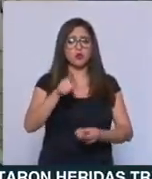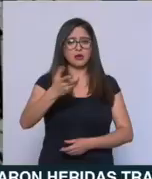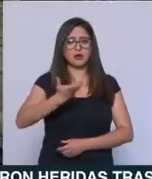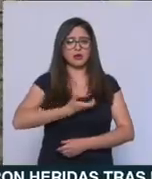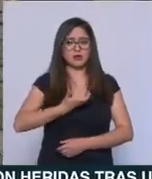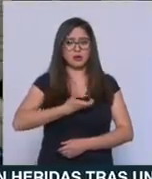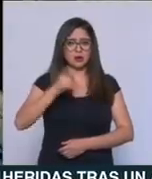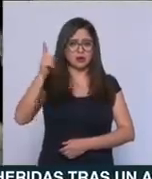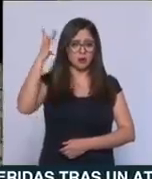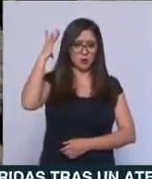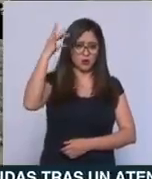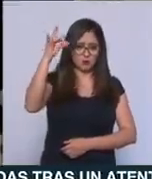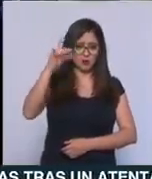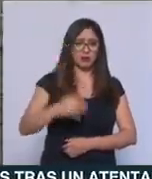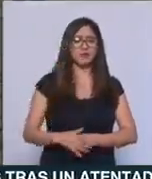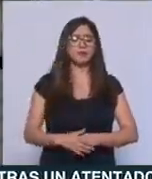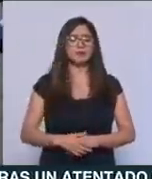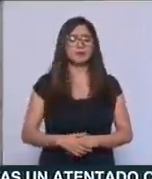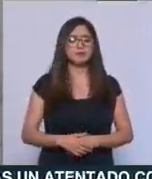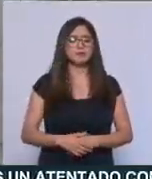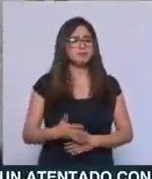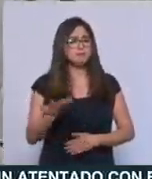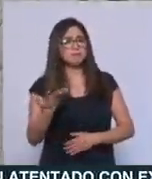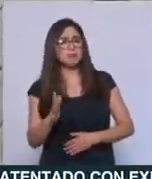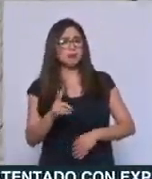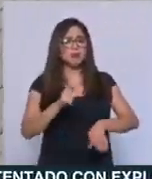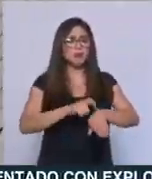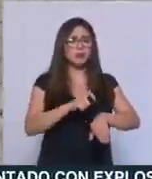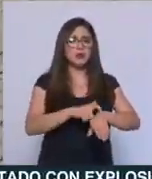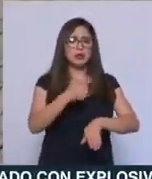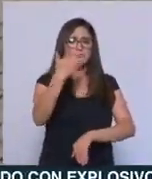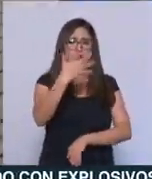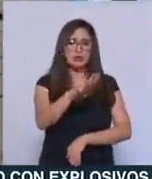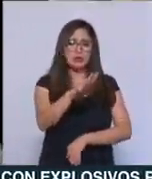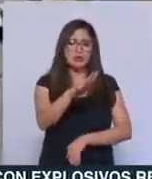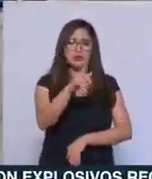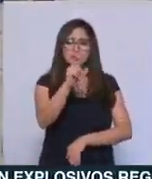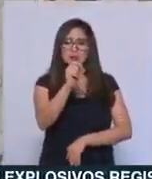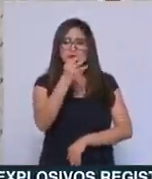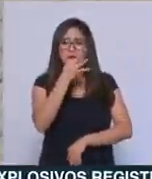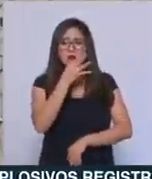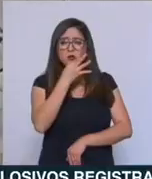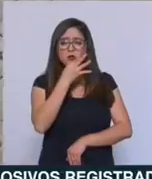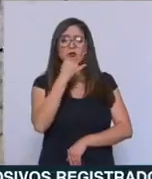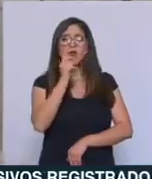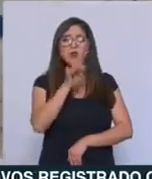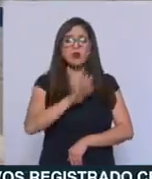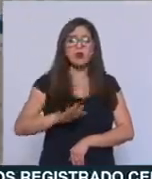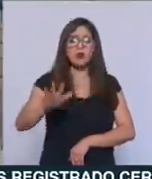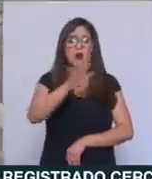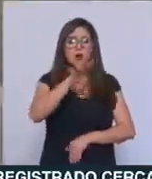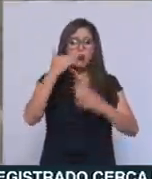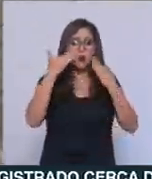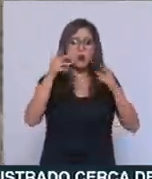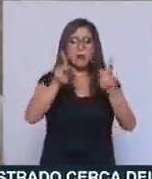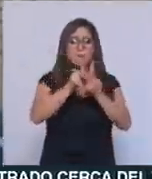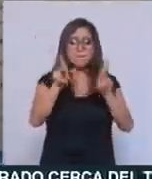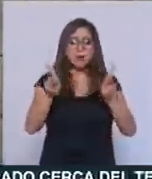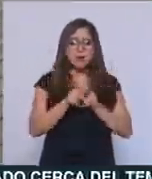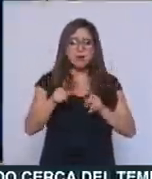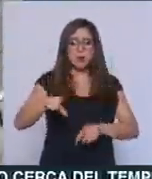de Cuernavaca. Estos hechos ocurrieron alrededor de las 10:24 frente al Palacio de Gobierno,